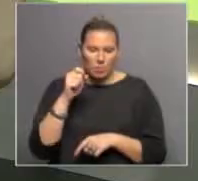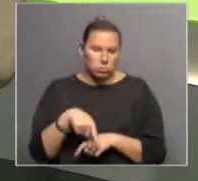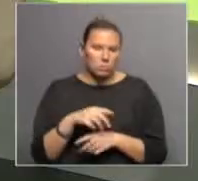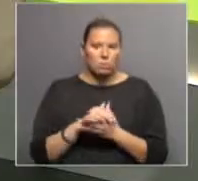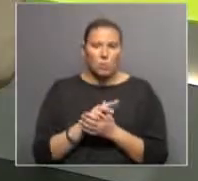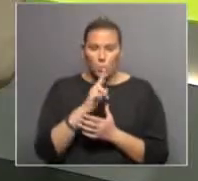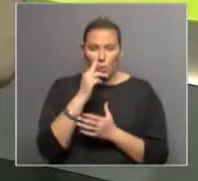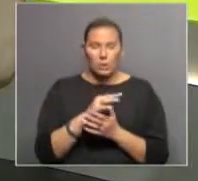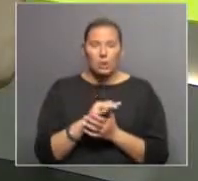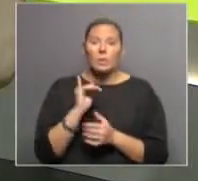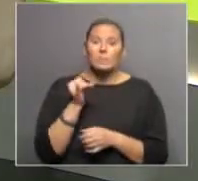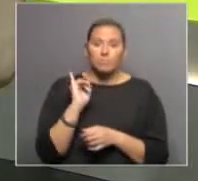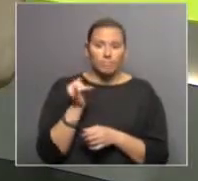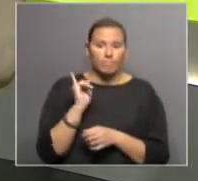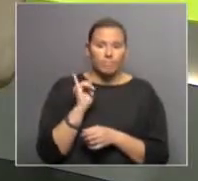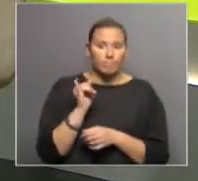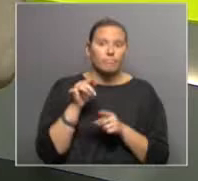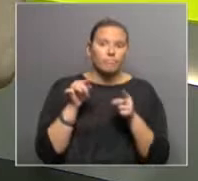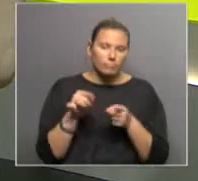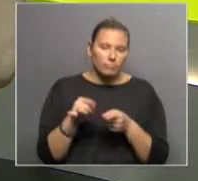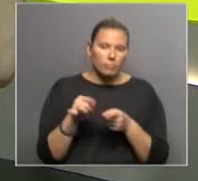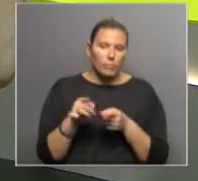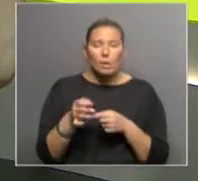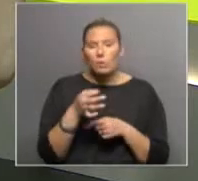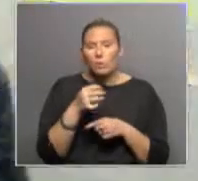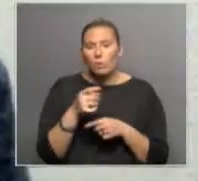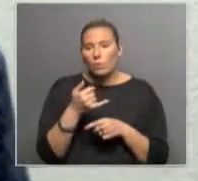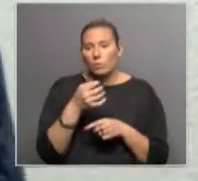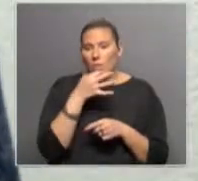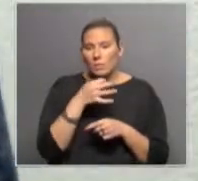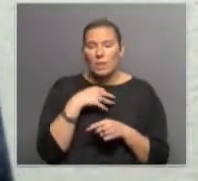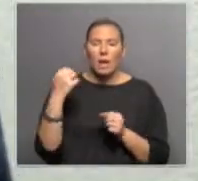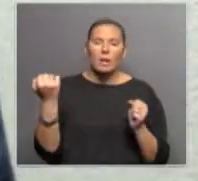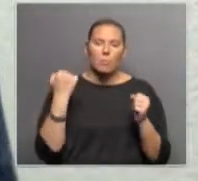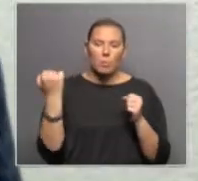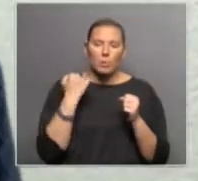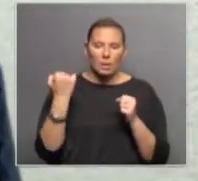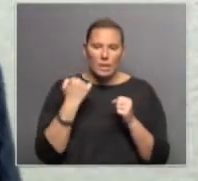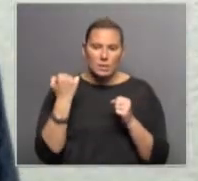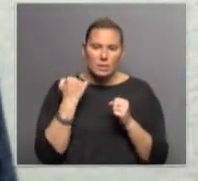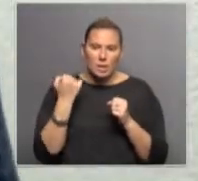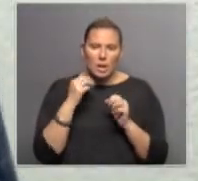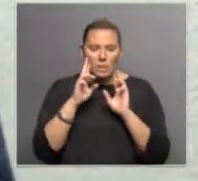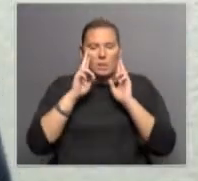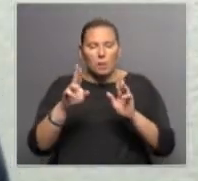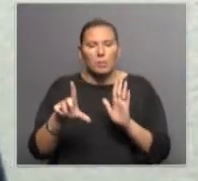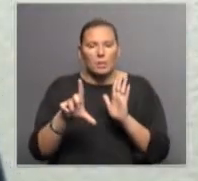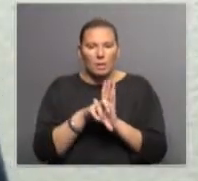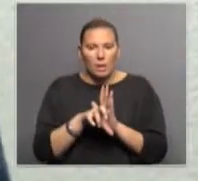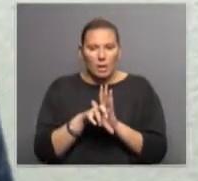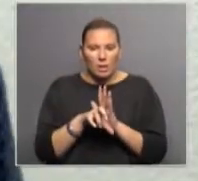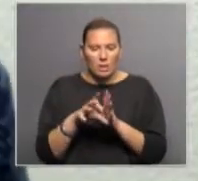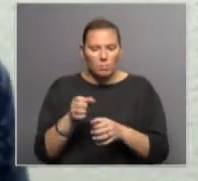¿no? Sí, justamente. Bueno, y él nos decía la importancia de hacer que se cumpla la ley de